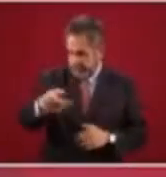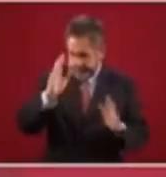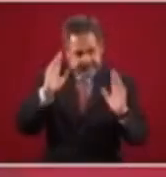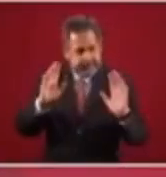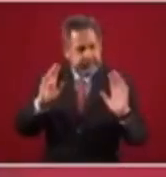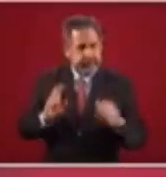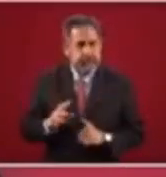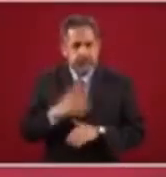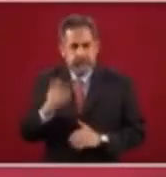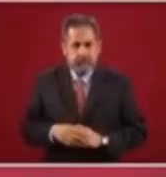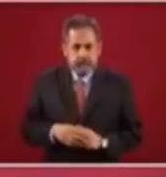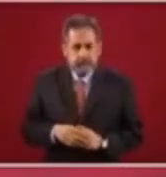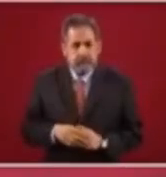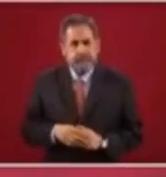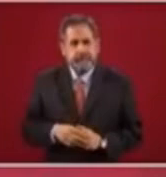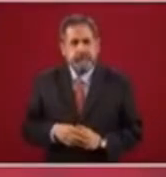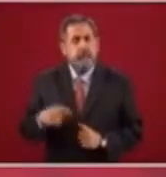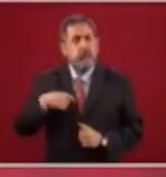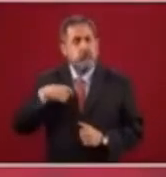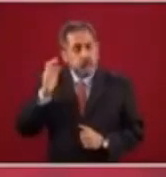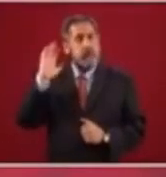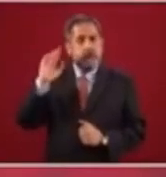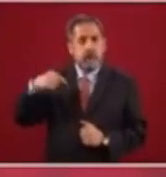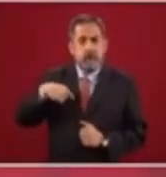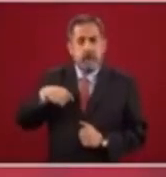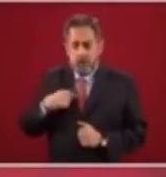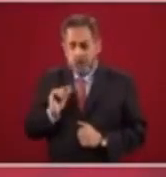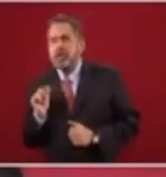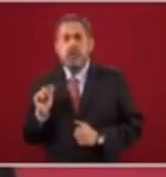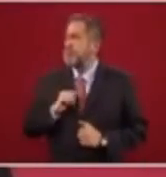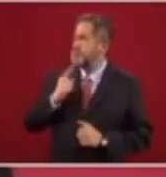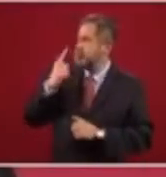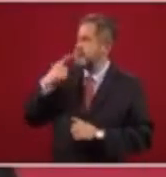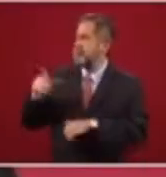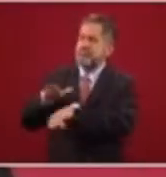esto porque fui de los pocos